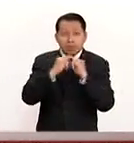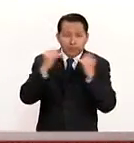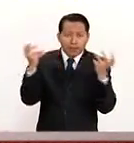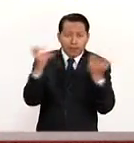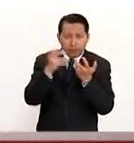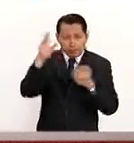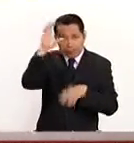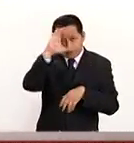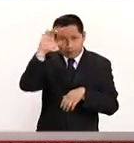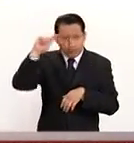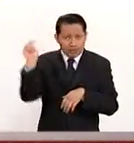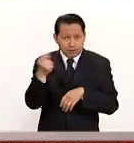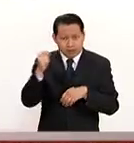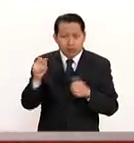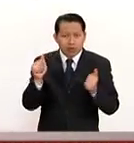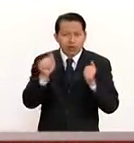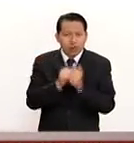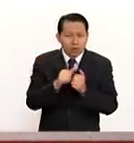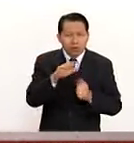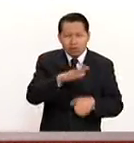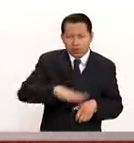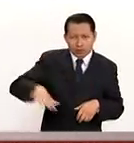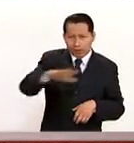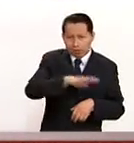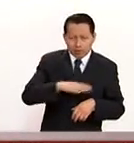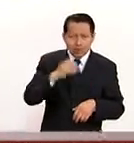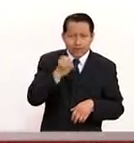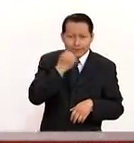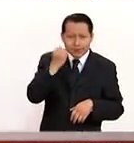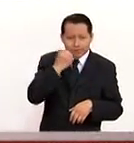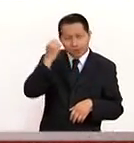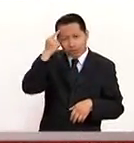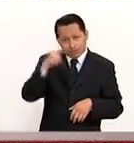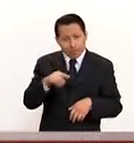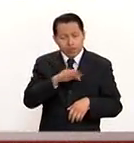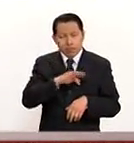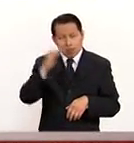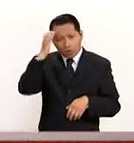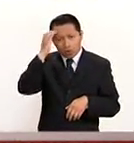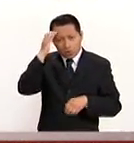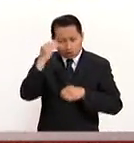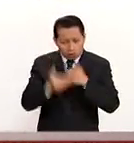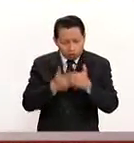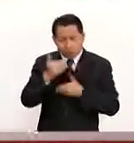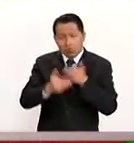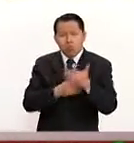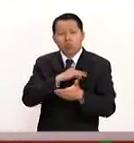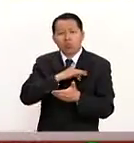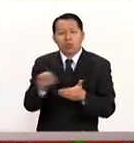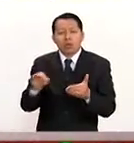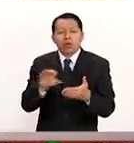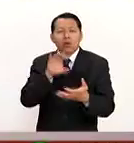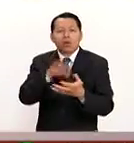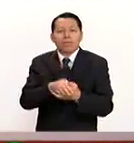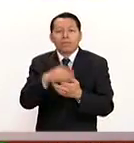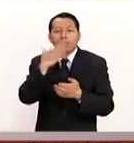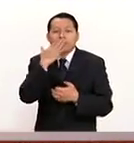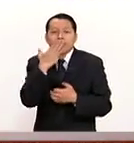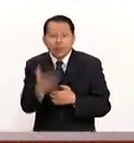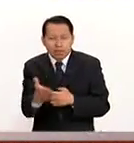país con obviamente el sector educativo para que finalmente el conocimiento los tengan los chicos de primera mano.